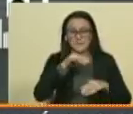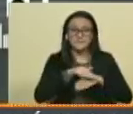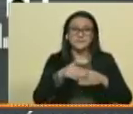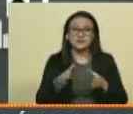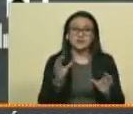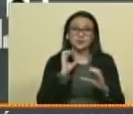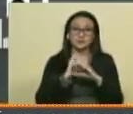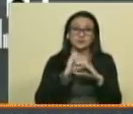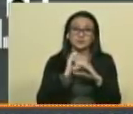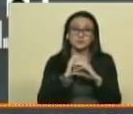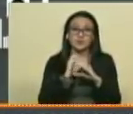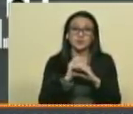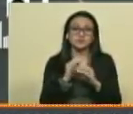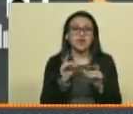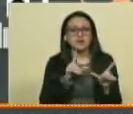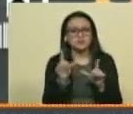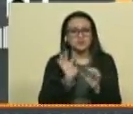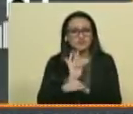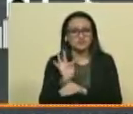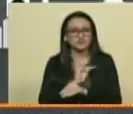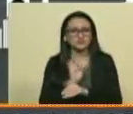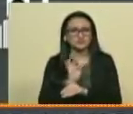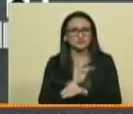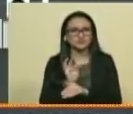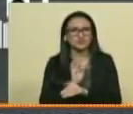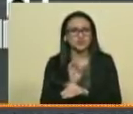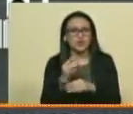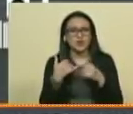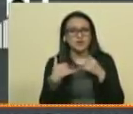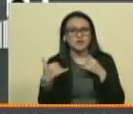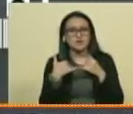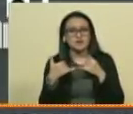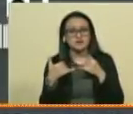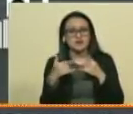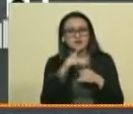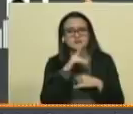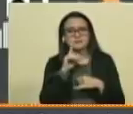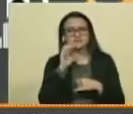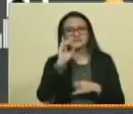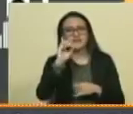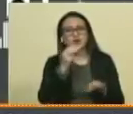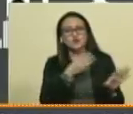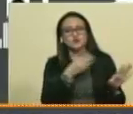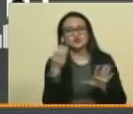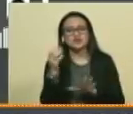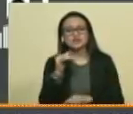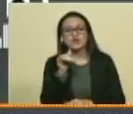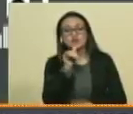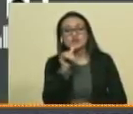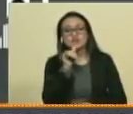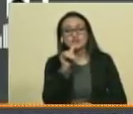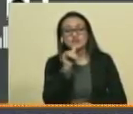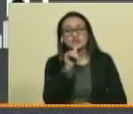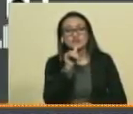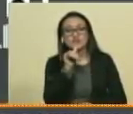Transporte pusimos en funcionamiento una línea que se llama 0800